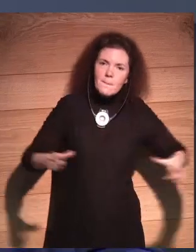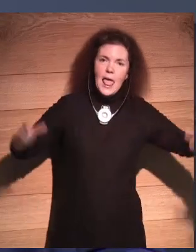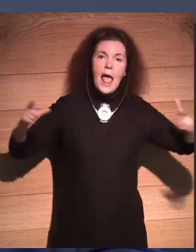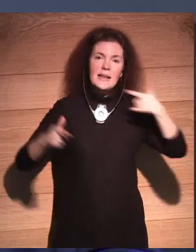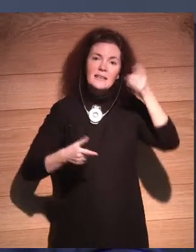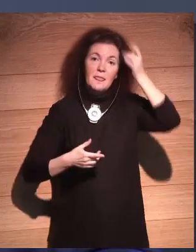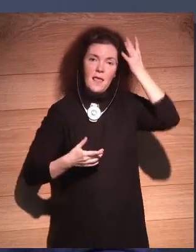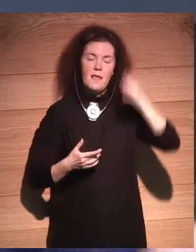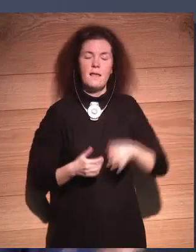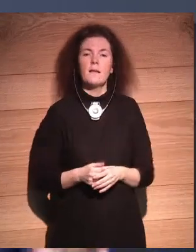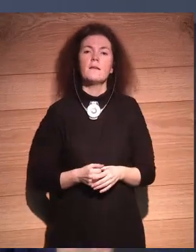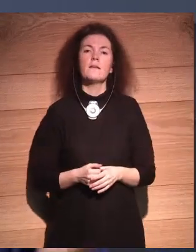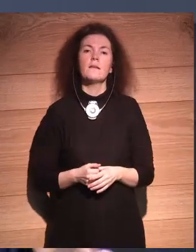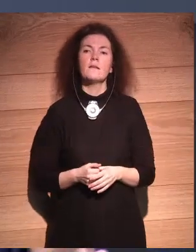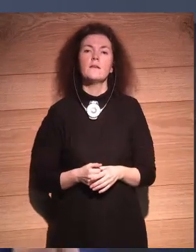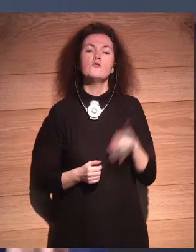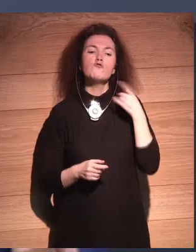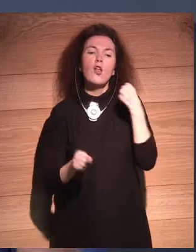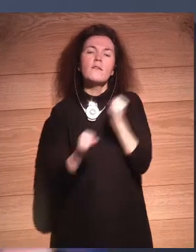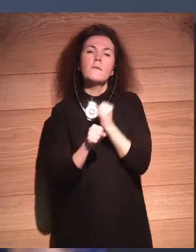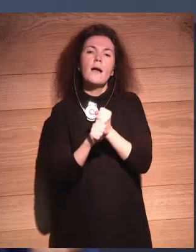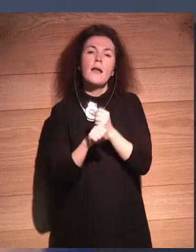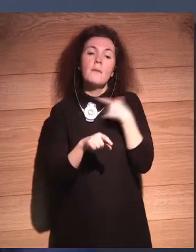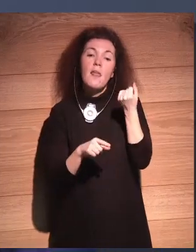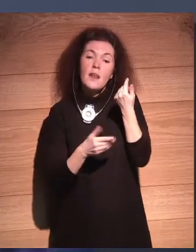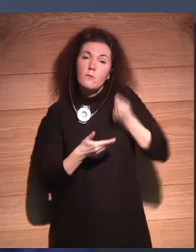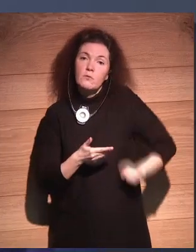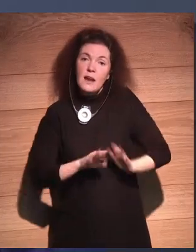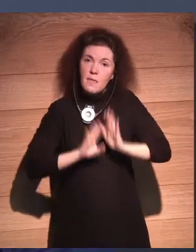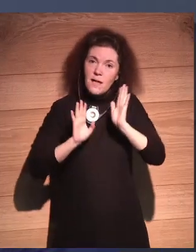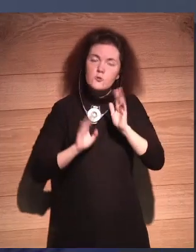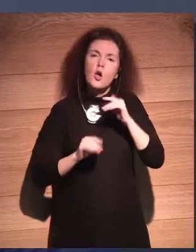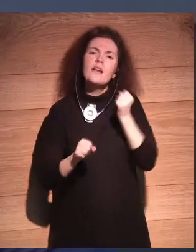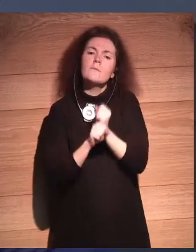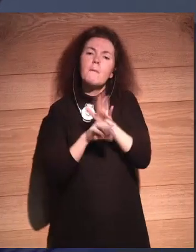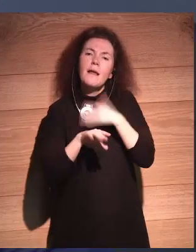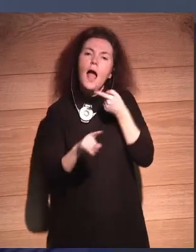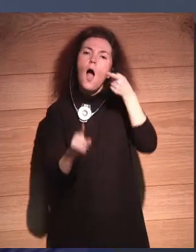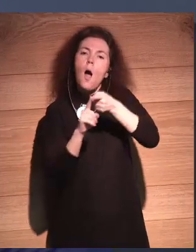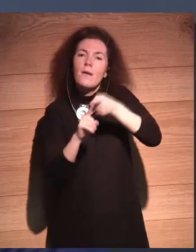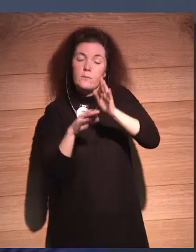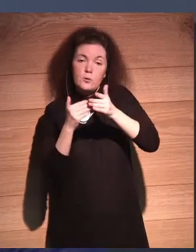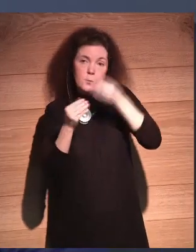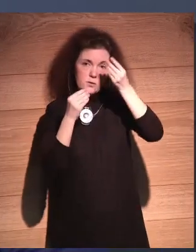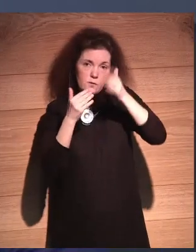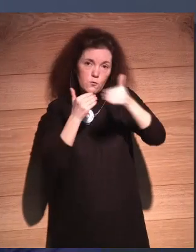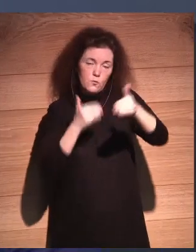este planteamiento. No solo trabajar por dinero, sino también por propósitos, como va a ser en el